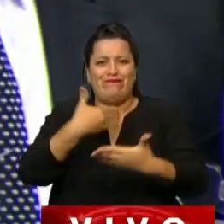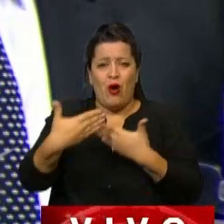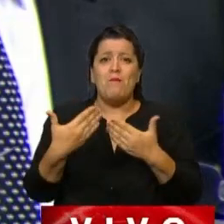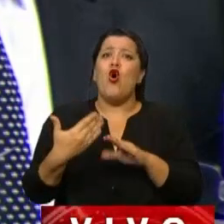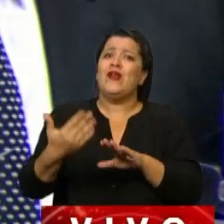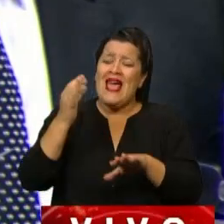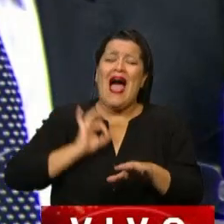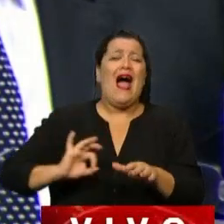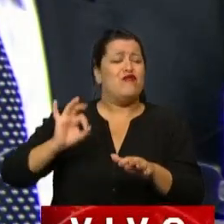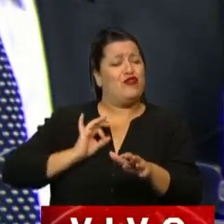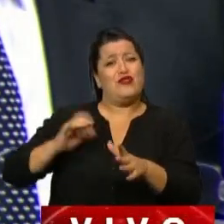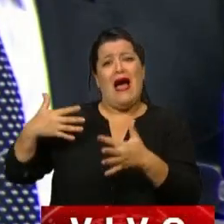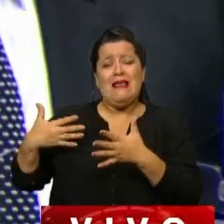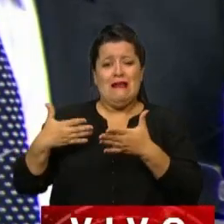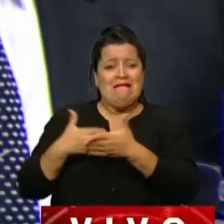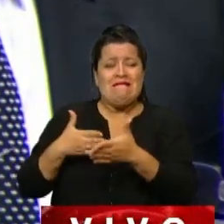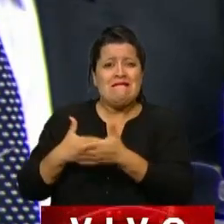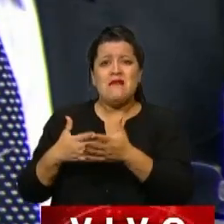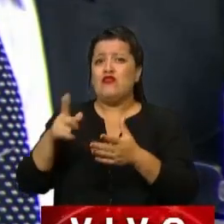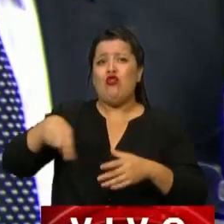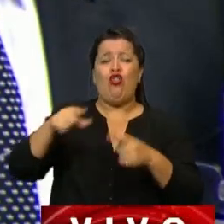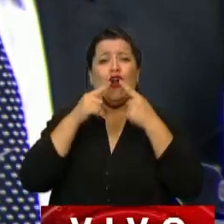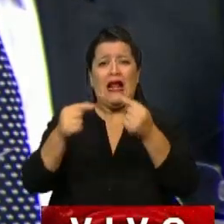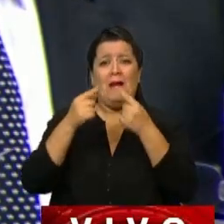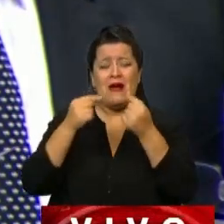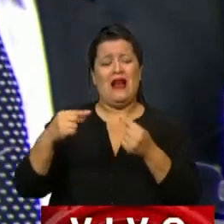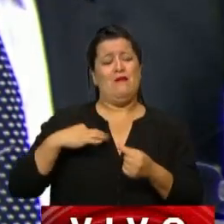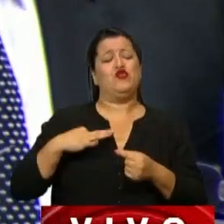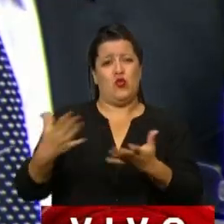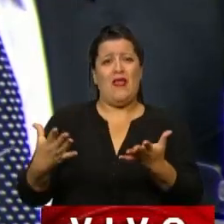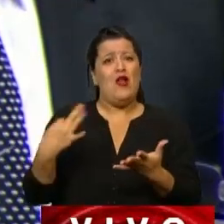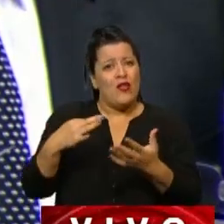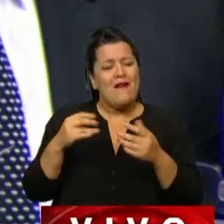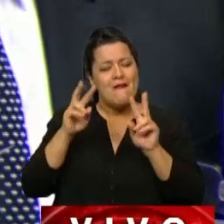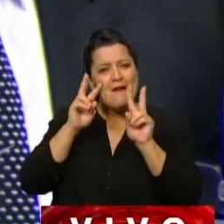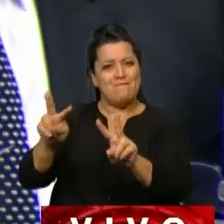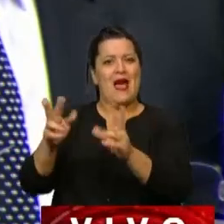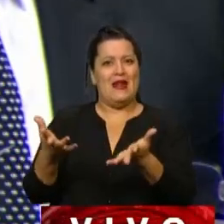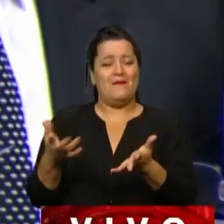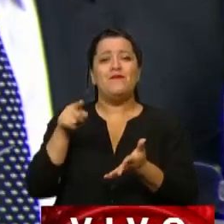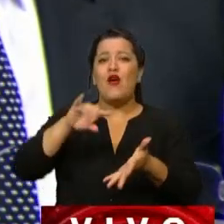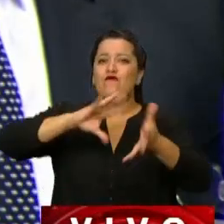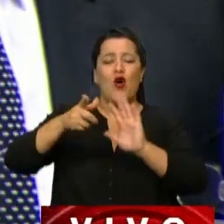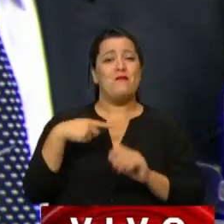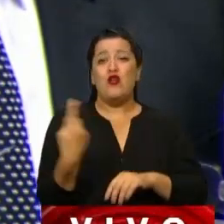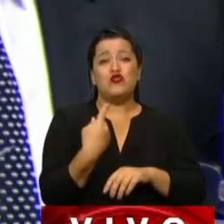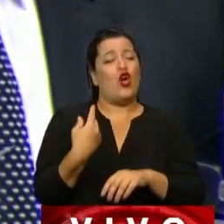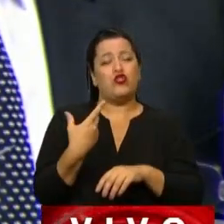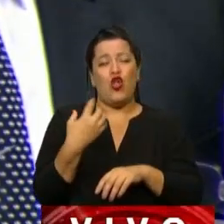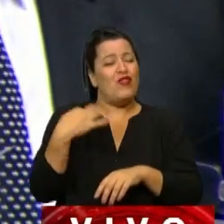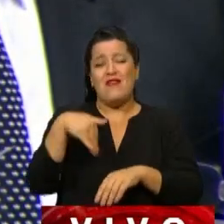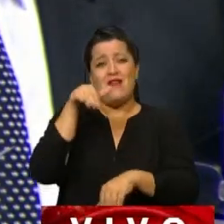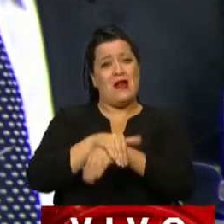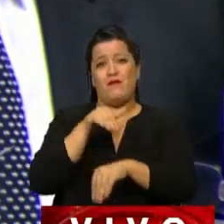hace muchos años reclama el ciudadano. Y creo que esa debe ser nuestra mayor responsabilidad,